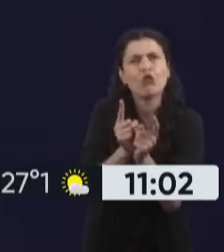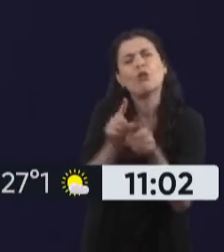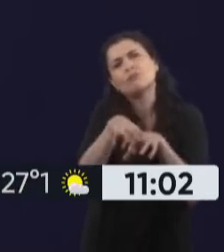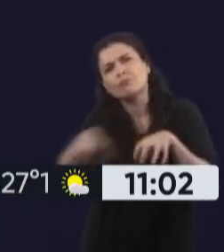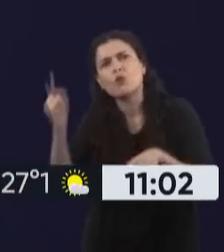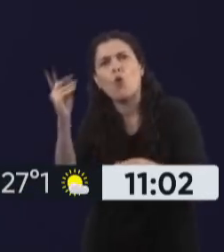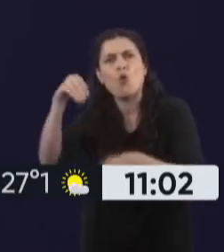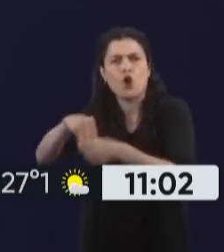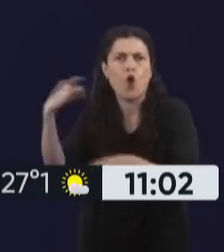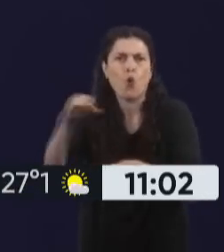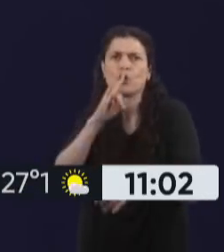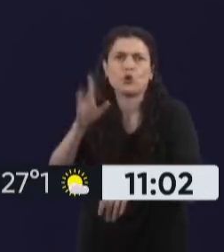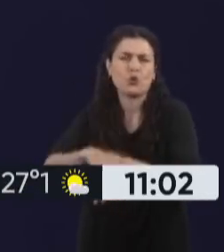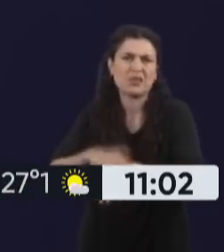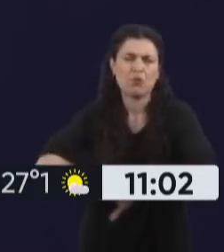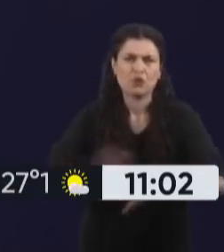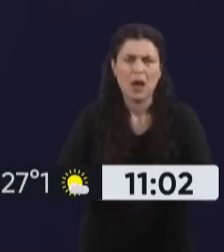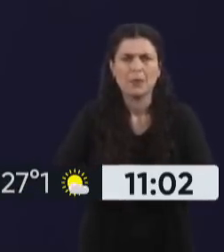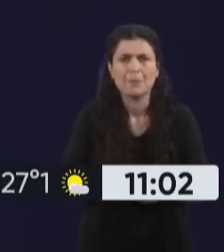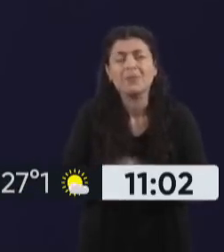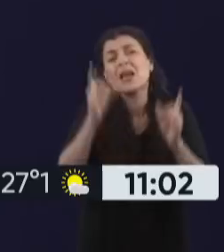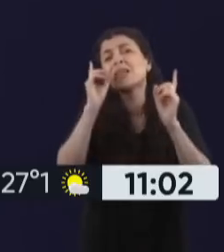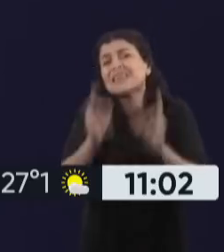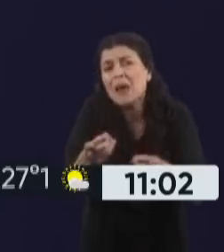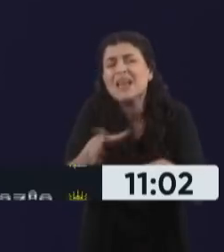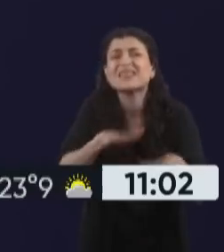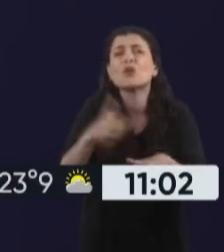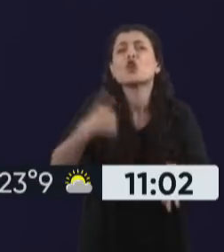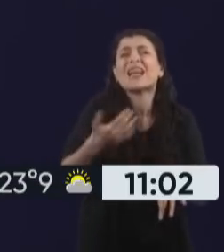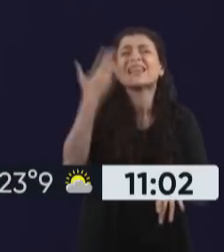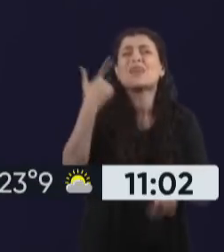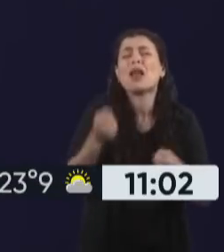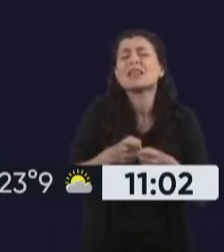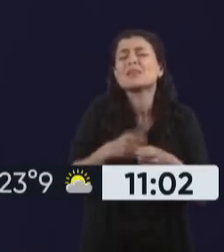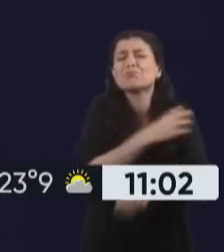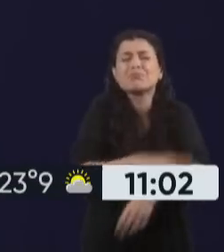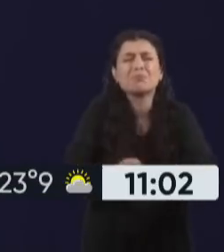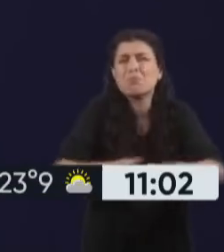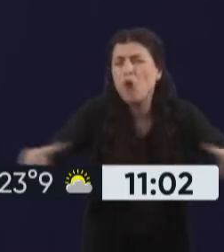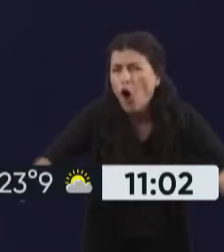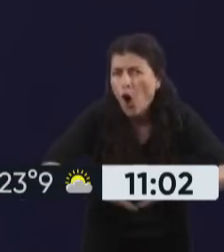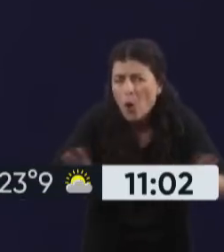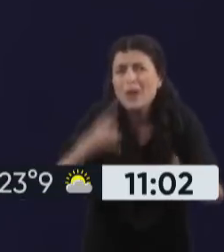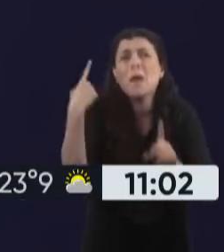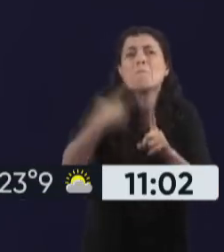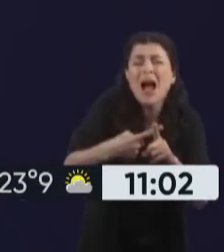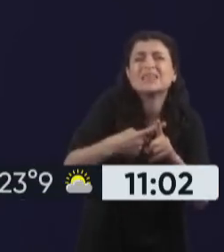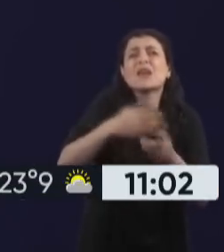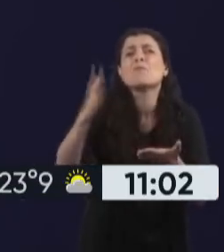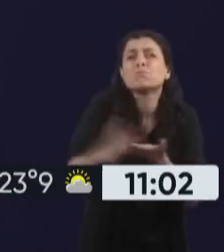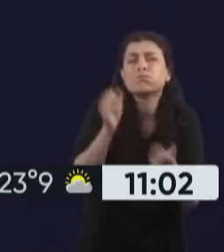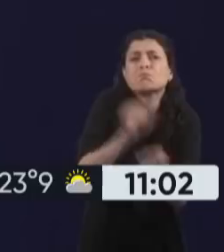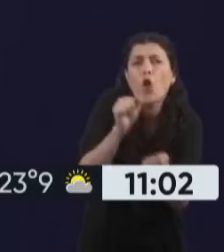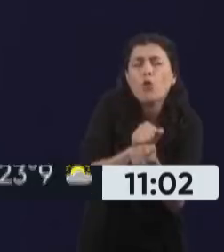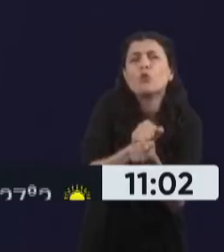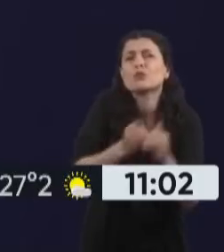que tenemos. Por supuesto que esto además era financiado en la Argentina con emisión monetaria, por lo que el fin